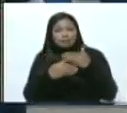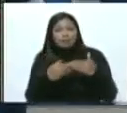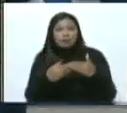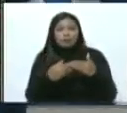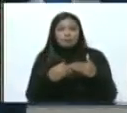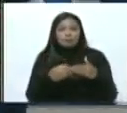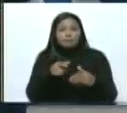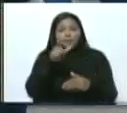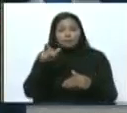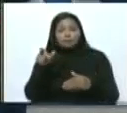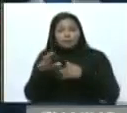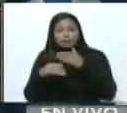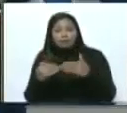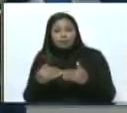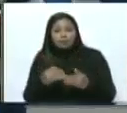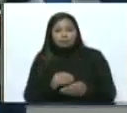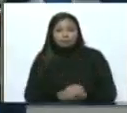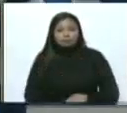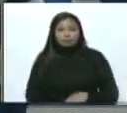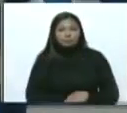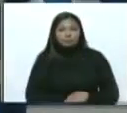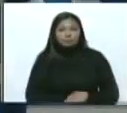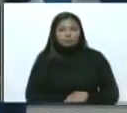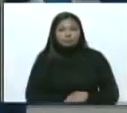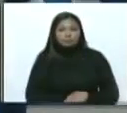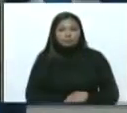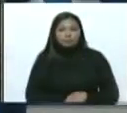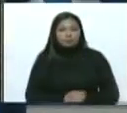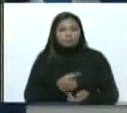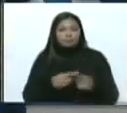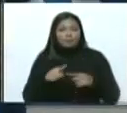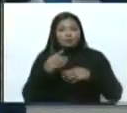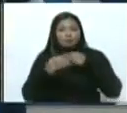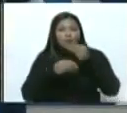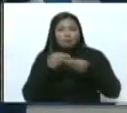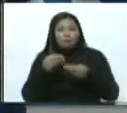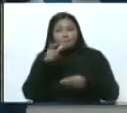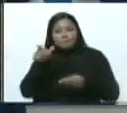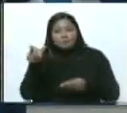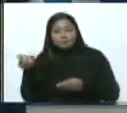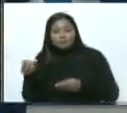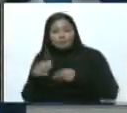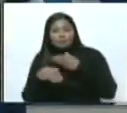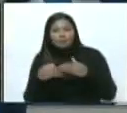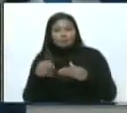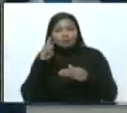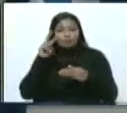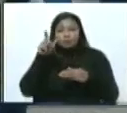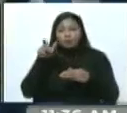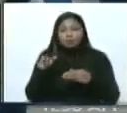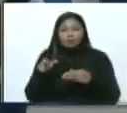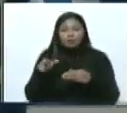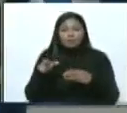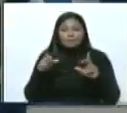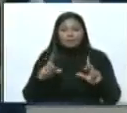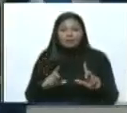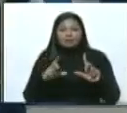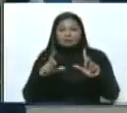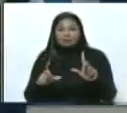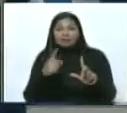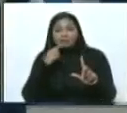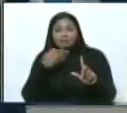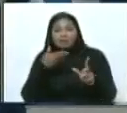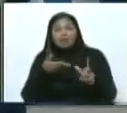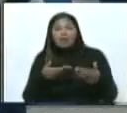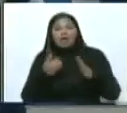y mafiosos, y otro tipo de personas que, revistiéndose alguna credencial, le sirven a